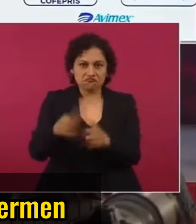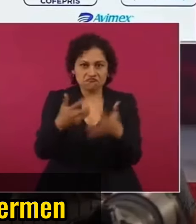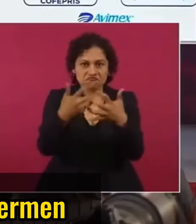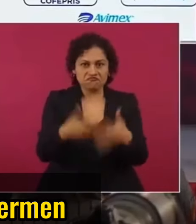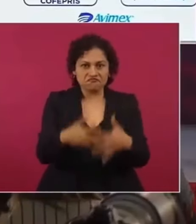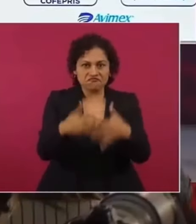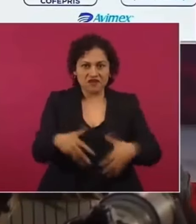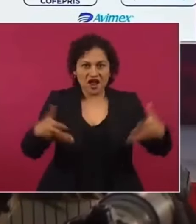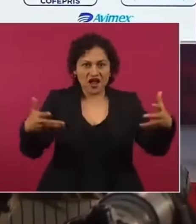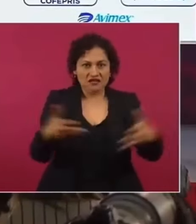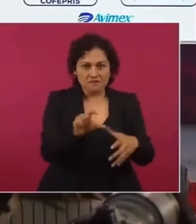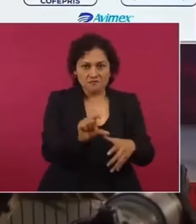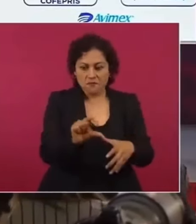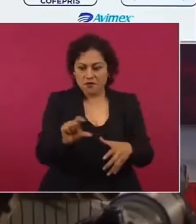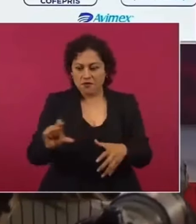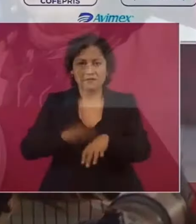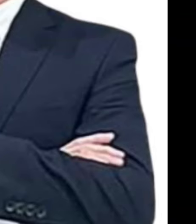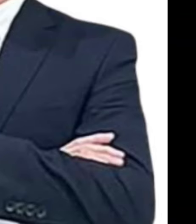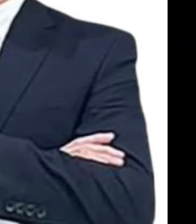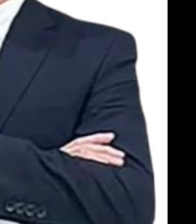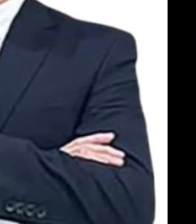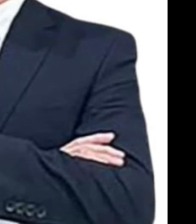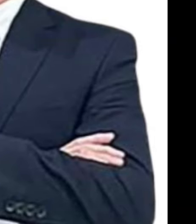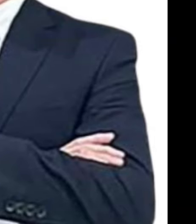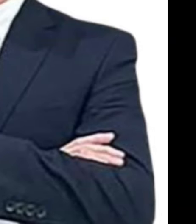todavía duermen y levanta la voz.